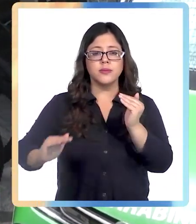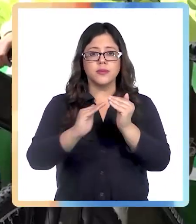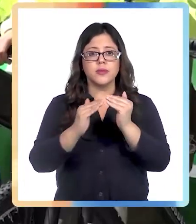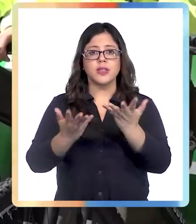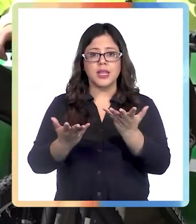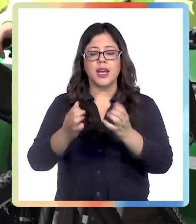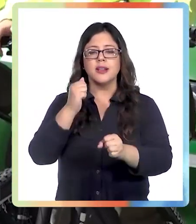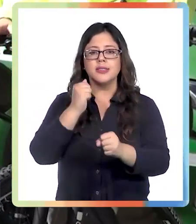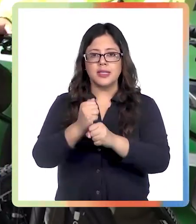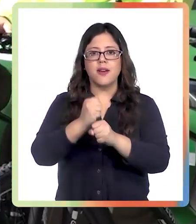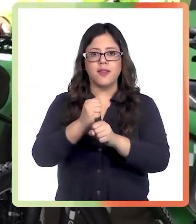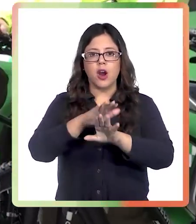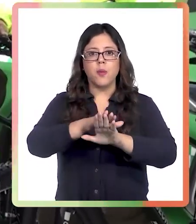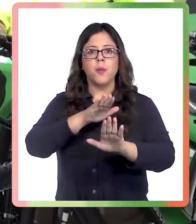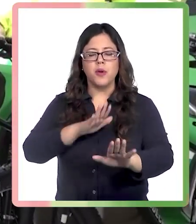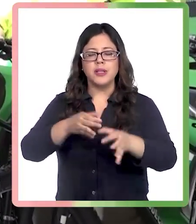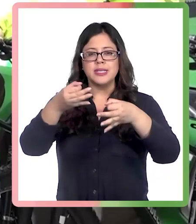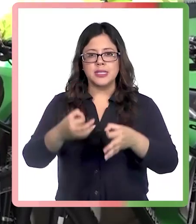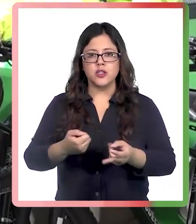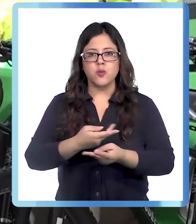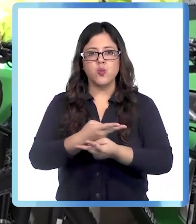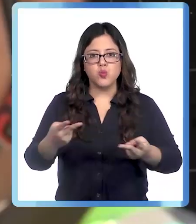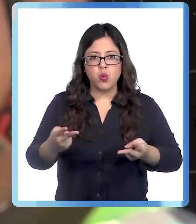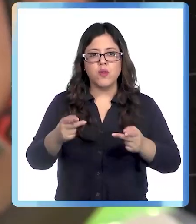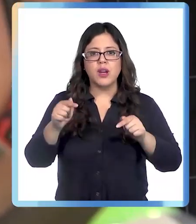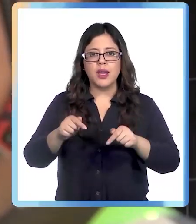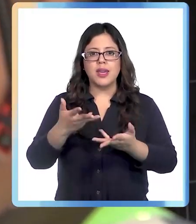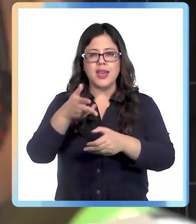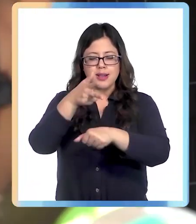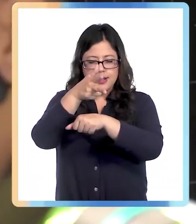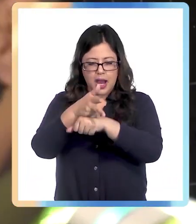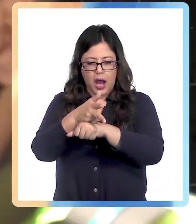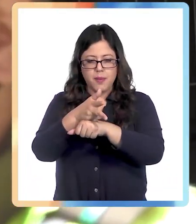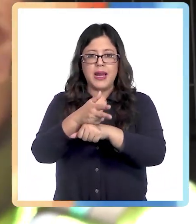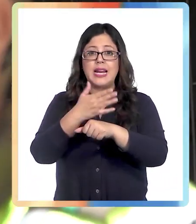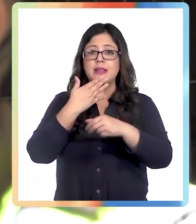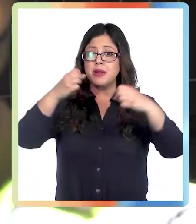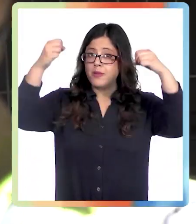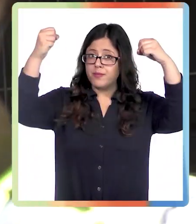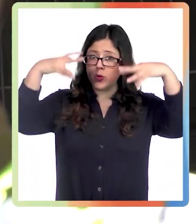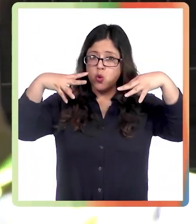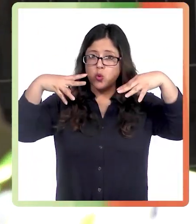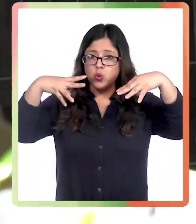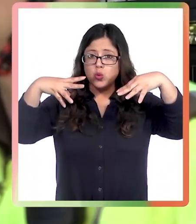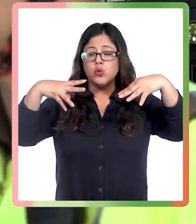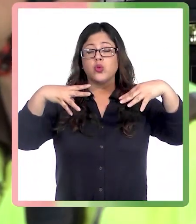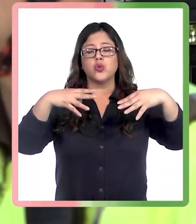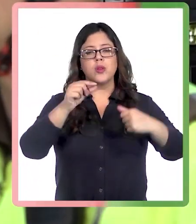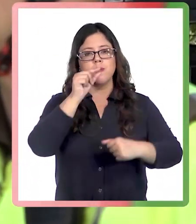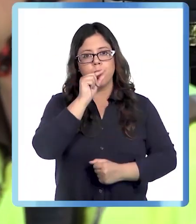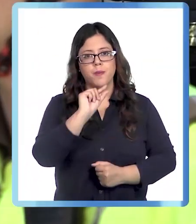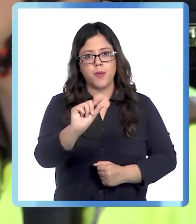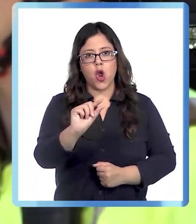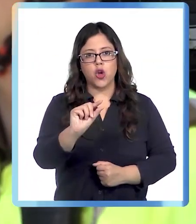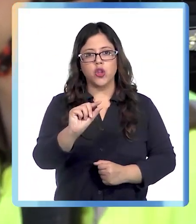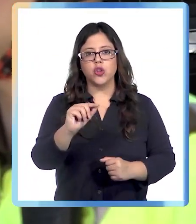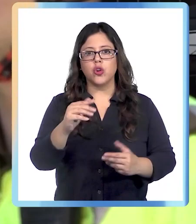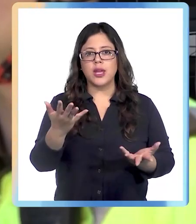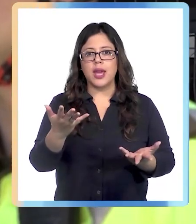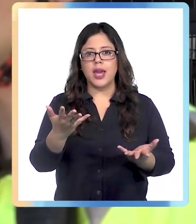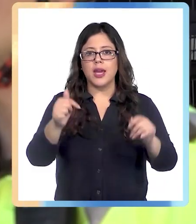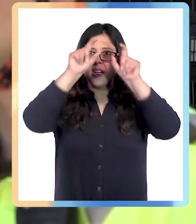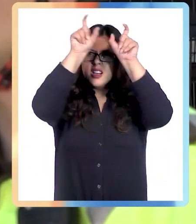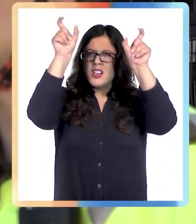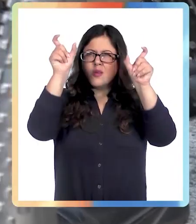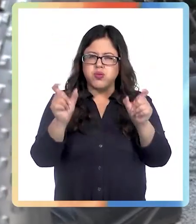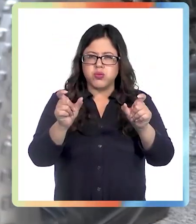trabajo en prevención y seguridad pública, instalando cámaras, mejorando el alumbrado público y próximamente la instalación de pórticos y